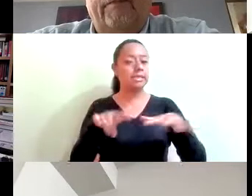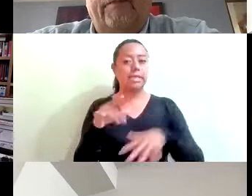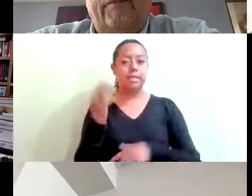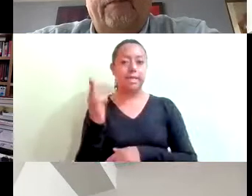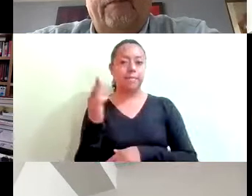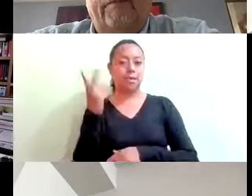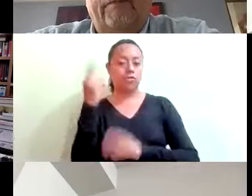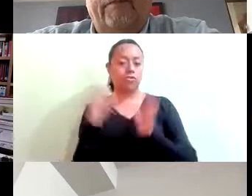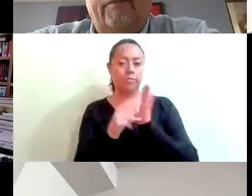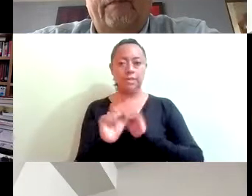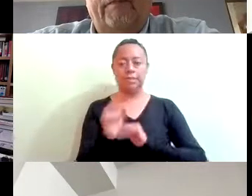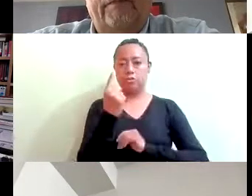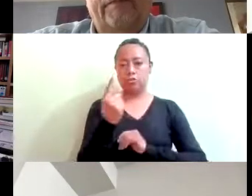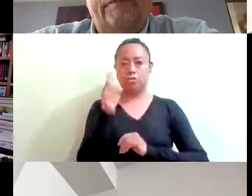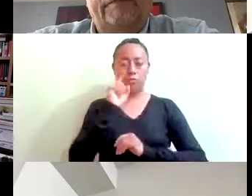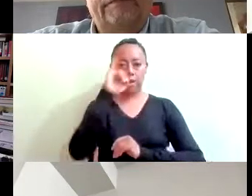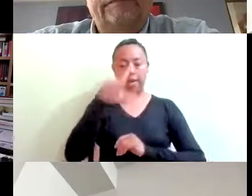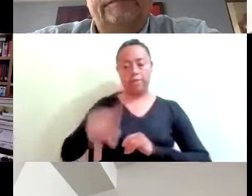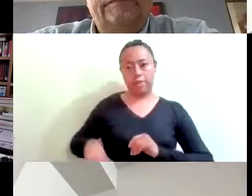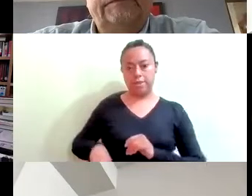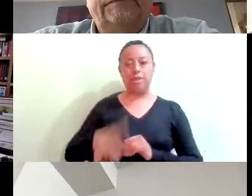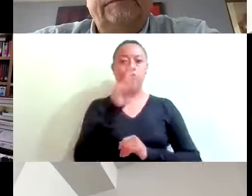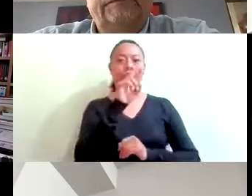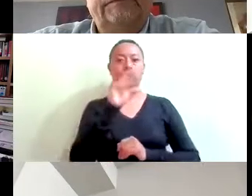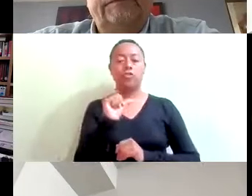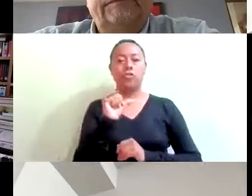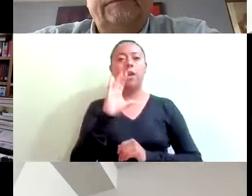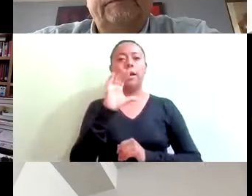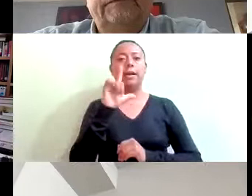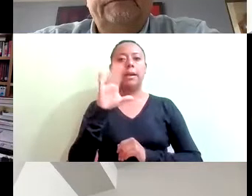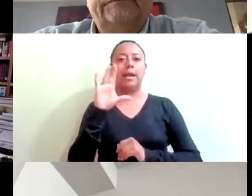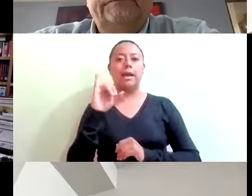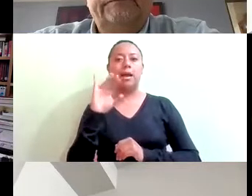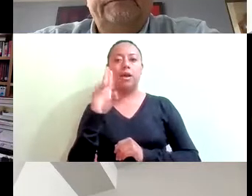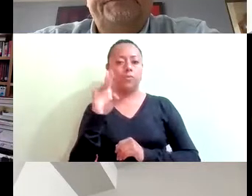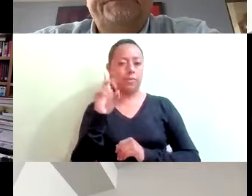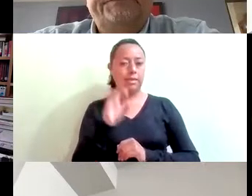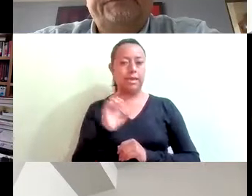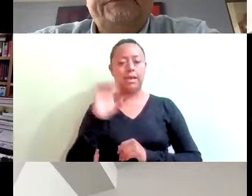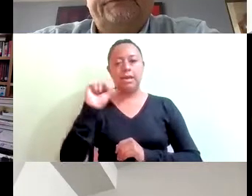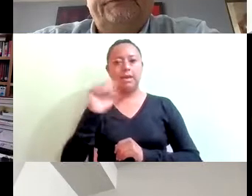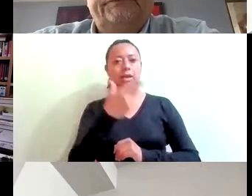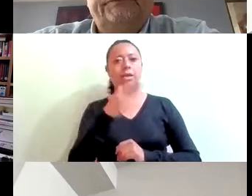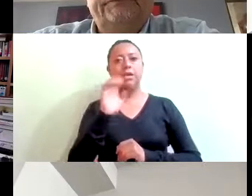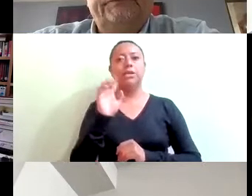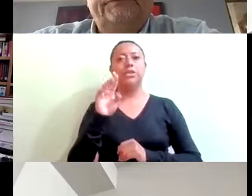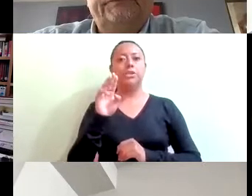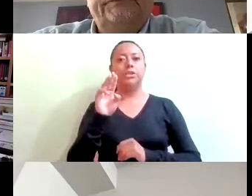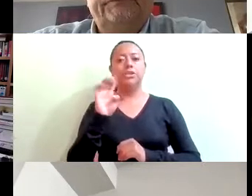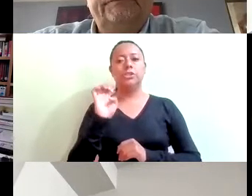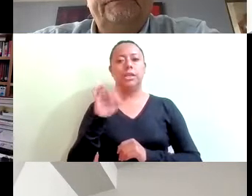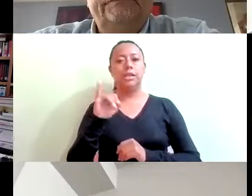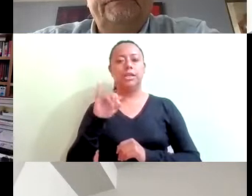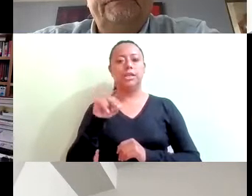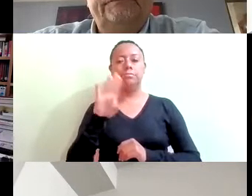de gobierno, doctora Claudia Sheinbaum Pardo, presentó la iniciativa con proyecto de decreto por el que se reforman